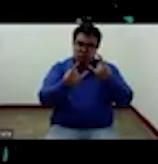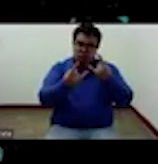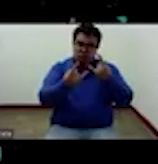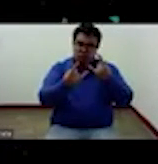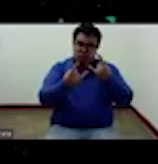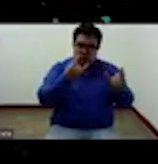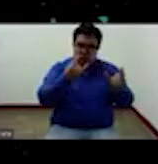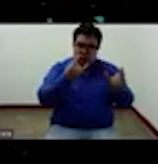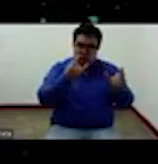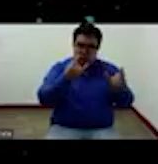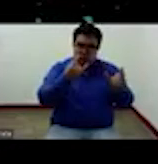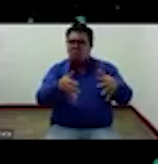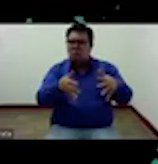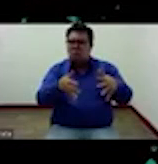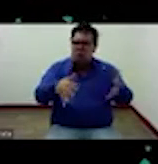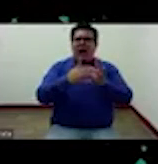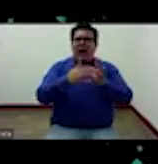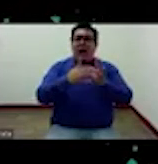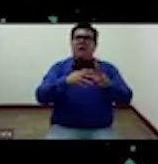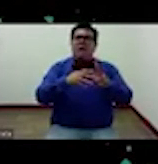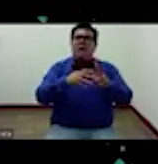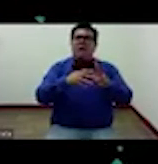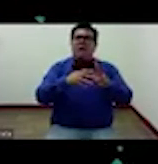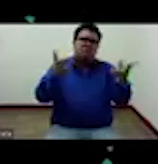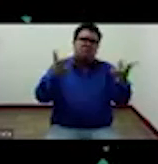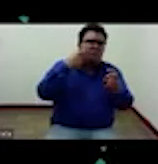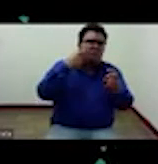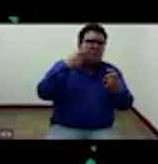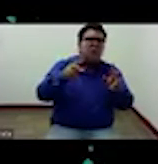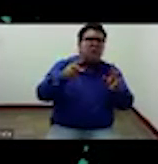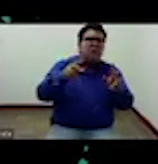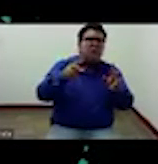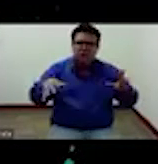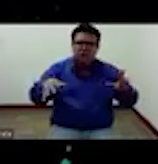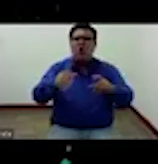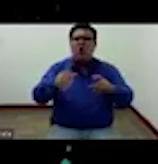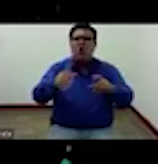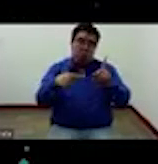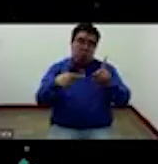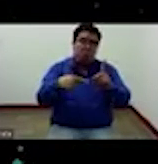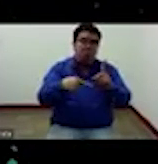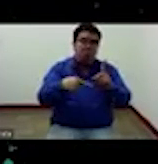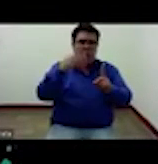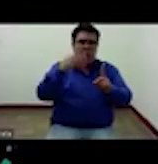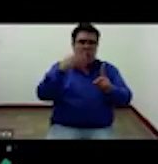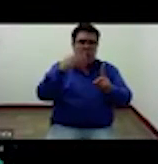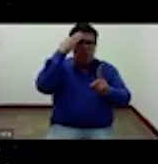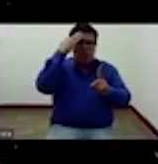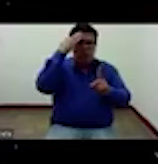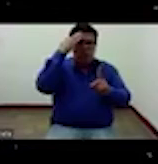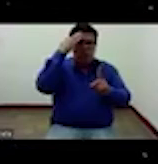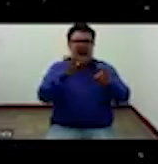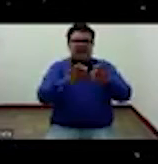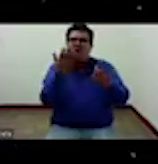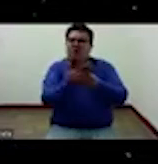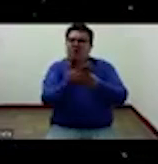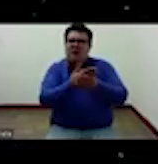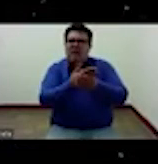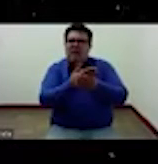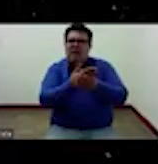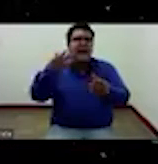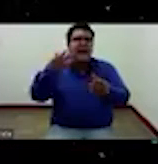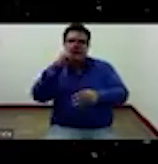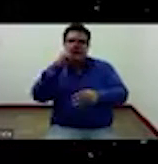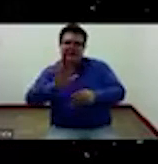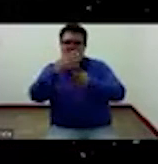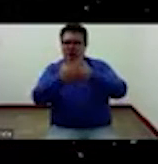divulgativos culturales que hablaban de la noción de archivo como monumento de nación. digamos, basado en